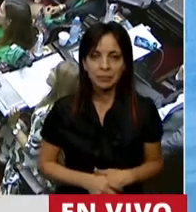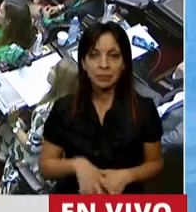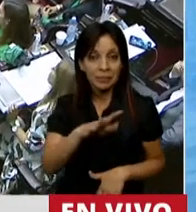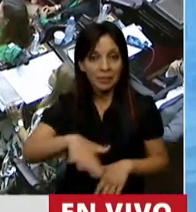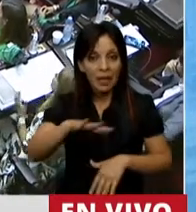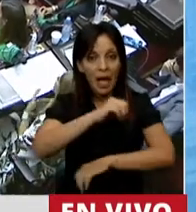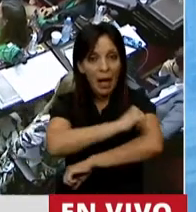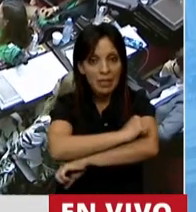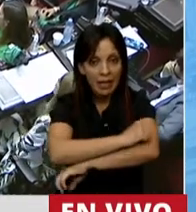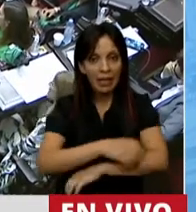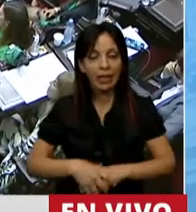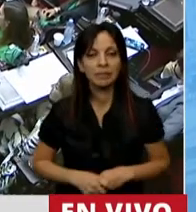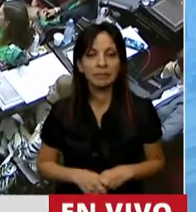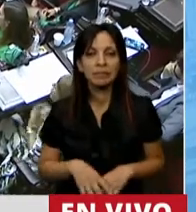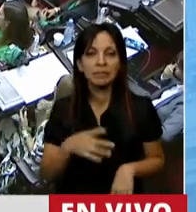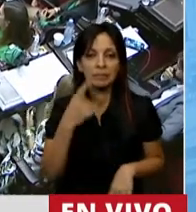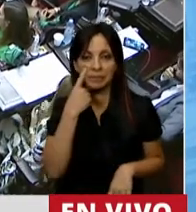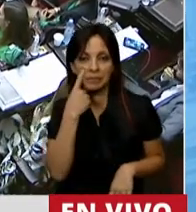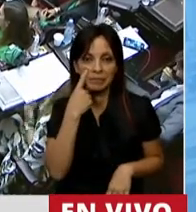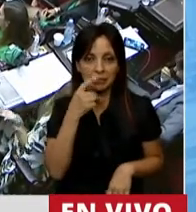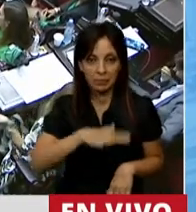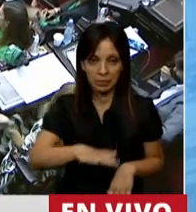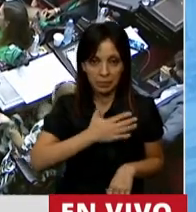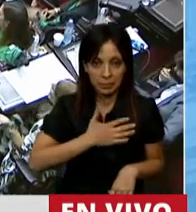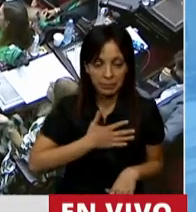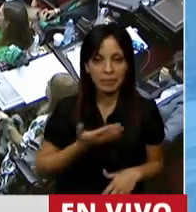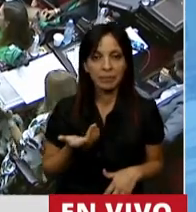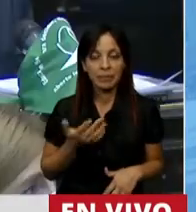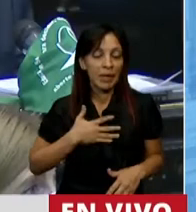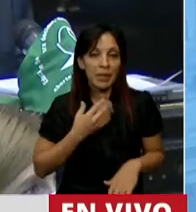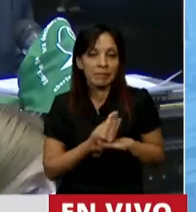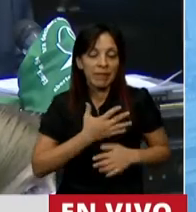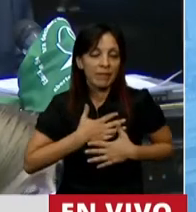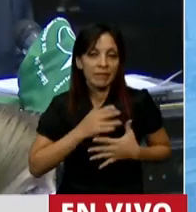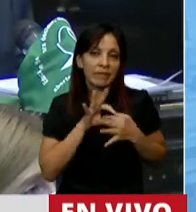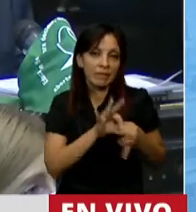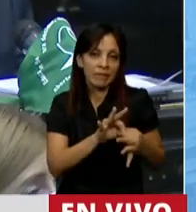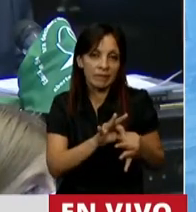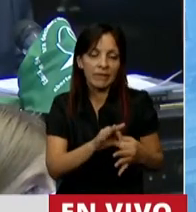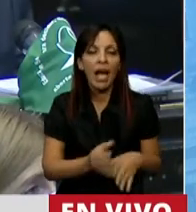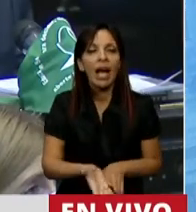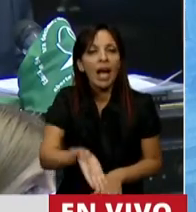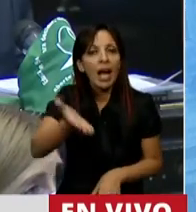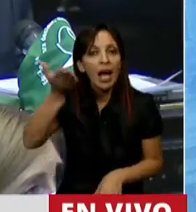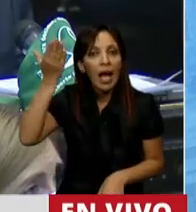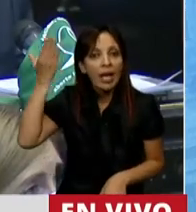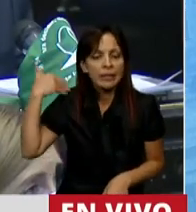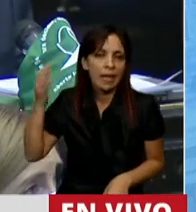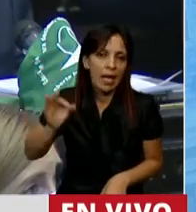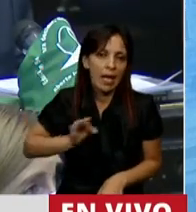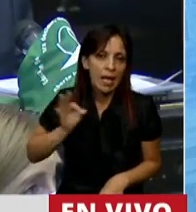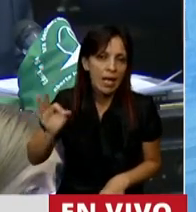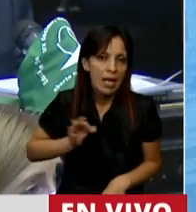Avellaneda, mi municipio, mi lugar en el mundo, desde hace varios